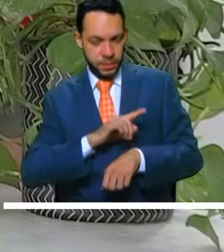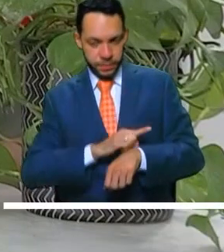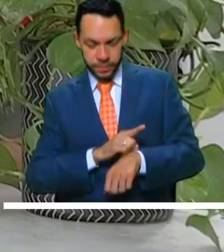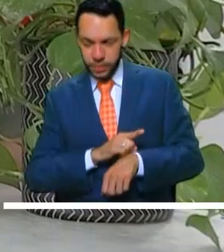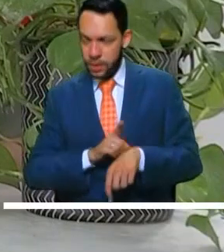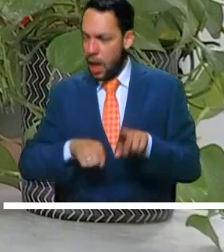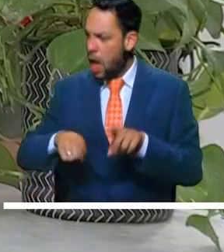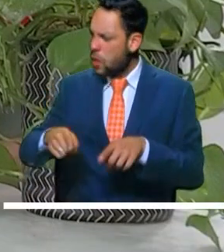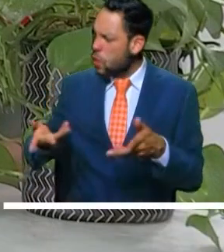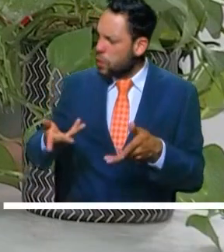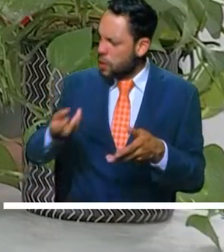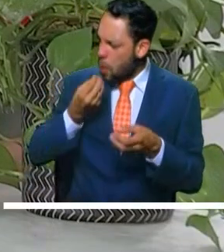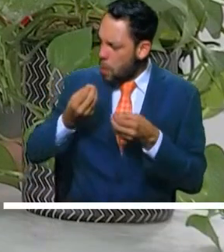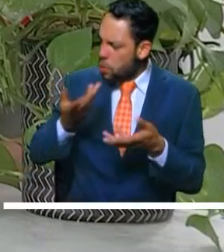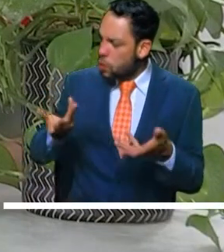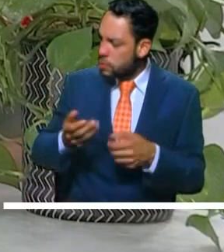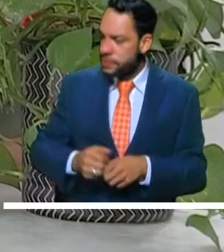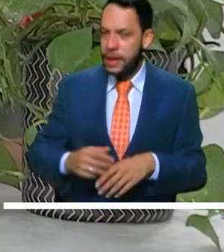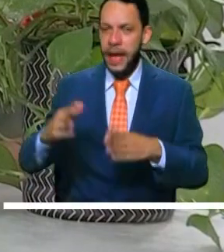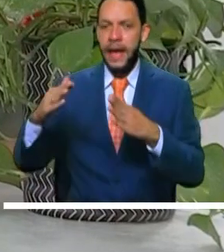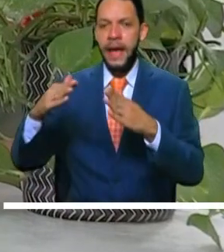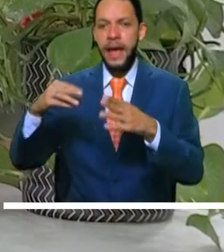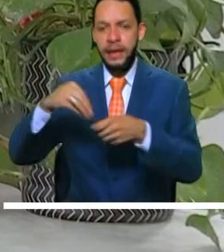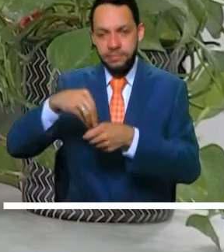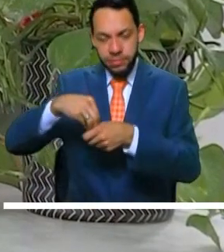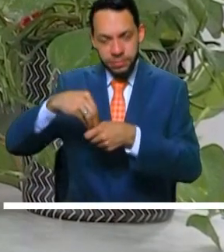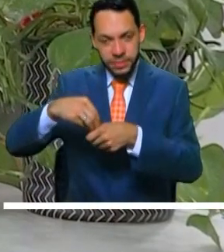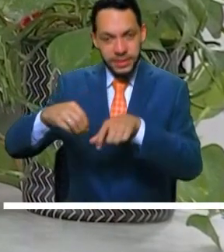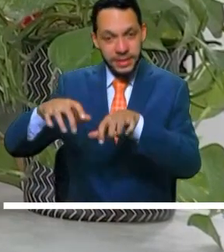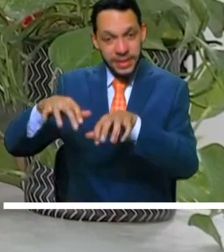sales a algún parque o algo? Dentro de la misma oficina.